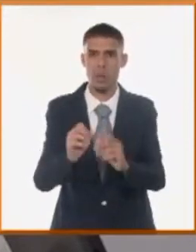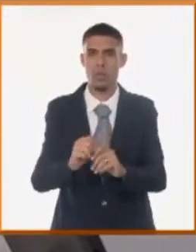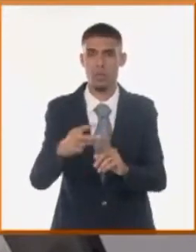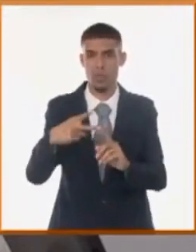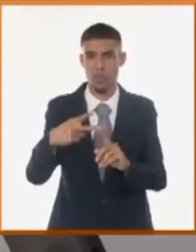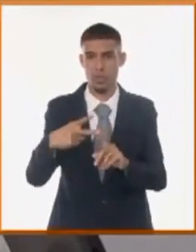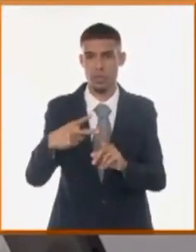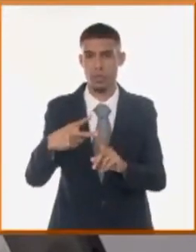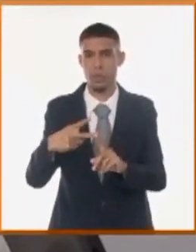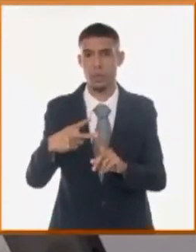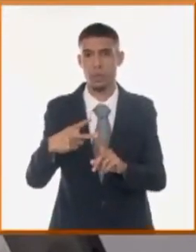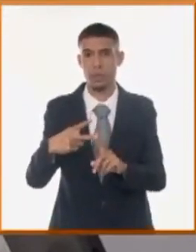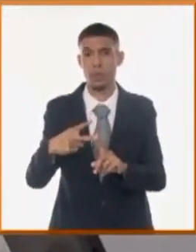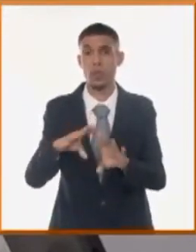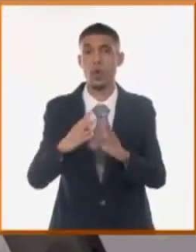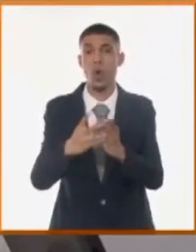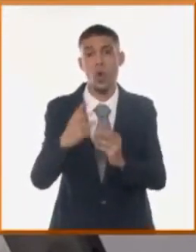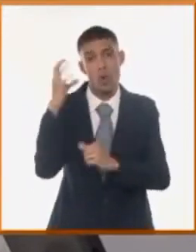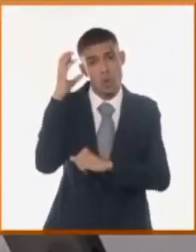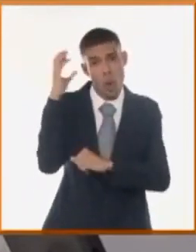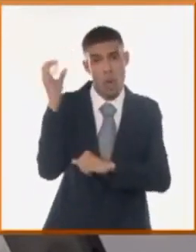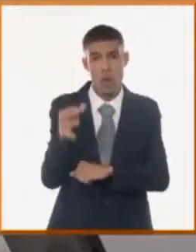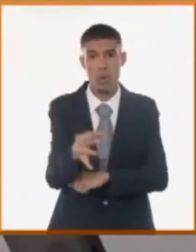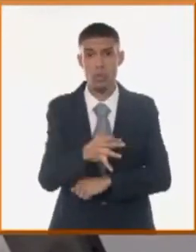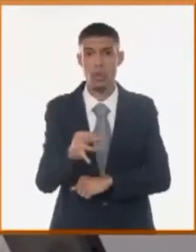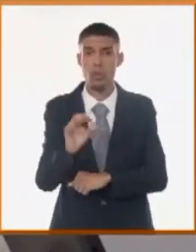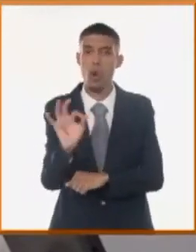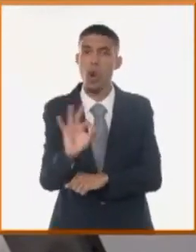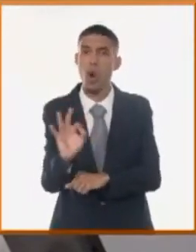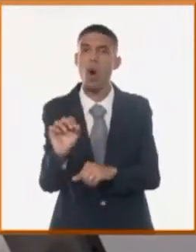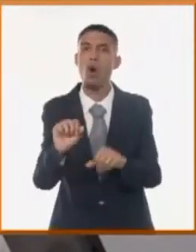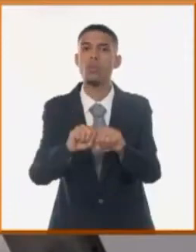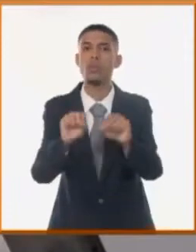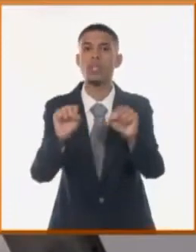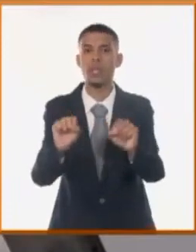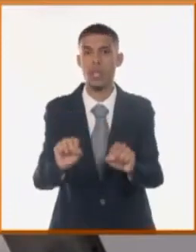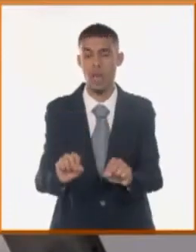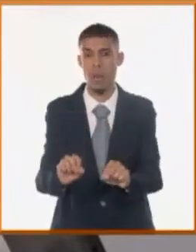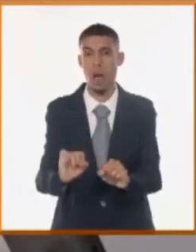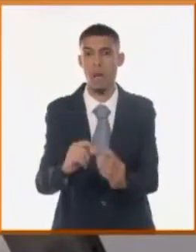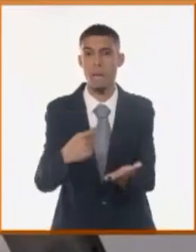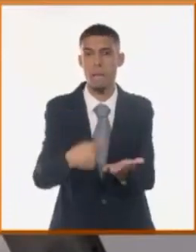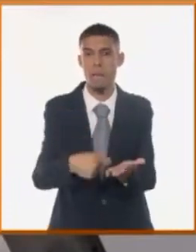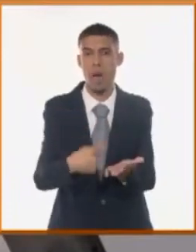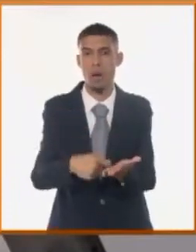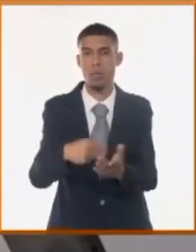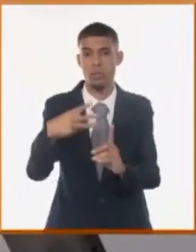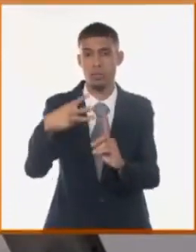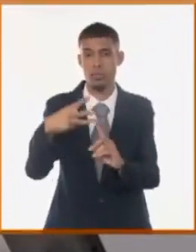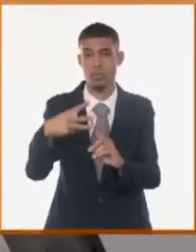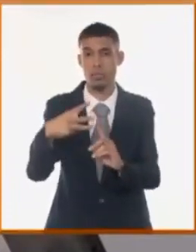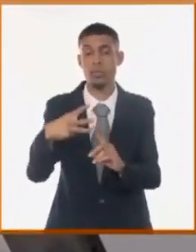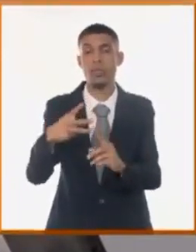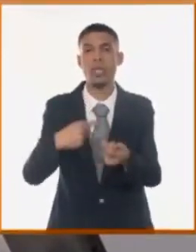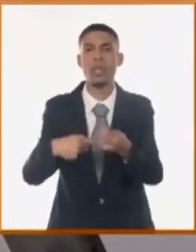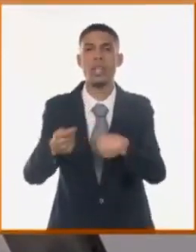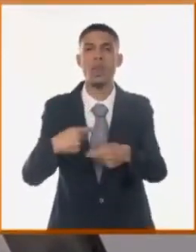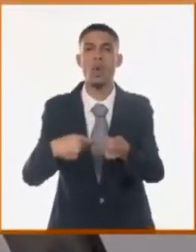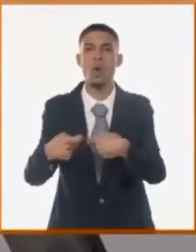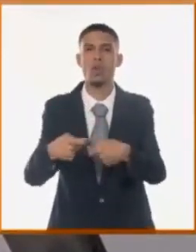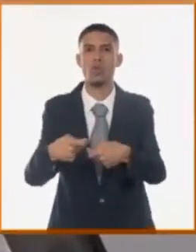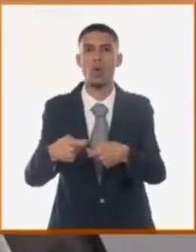gestión gubernamental o sistemas de gestión que tributan al gobierno, y una tercera línea de negocio que más bien está enfocada en